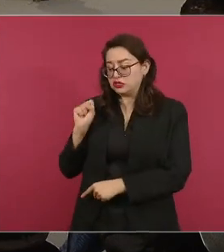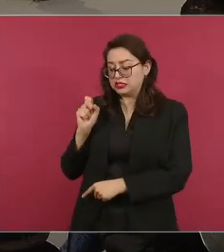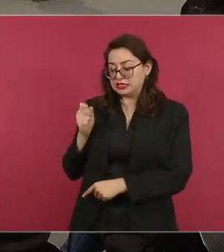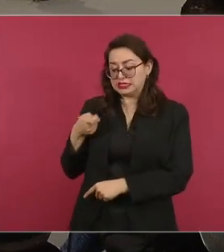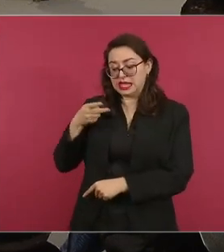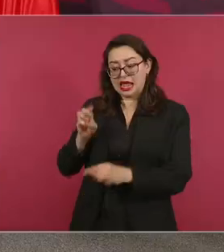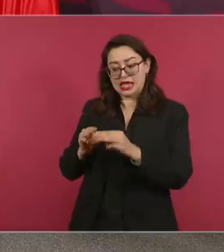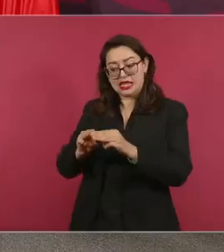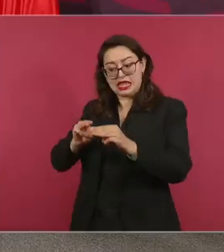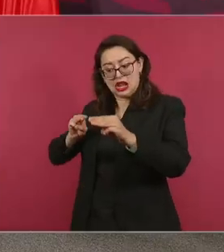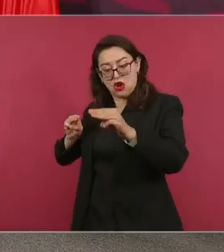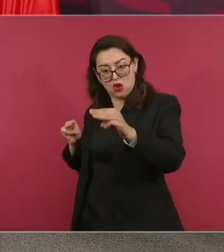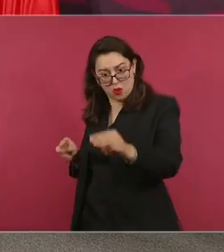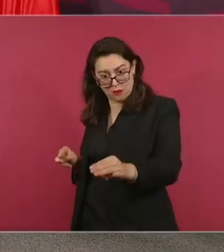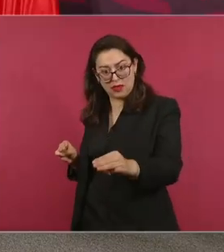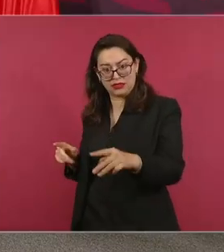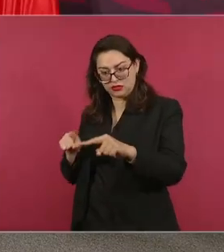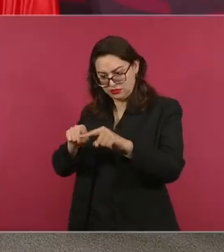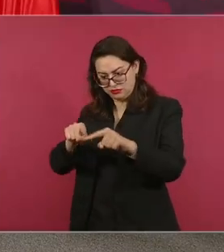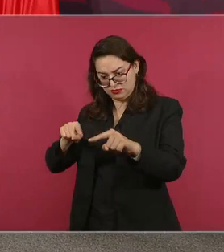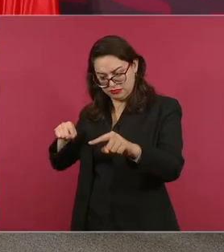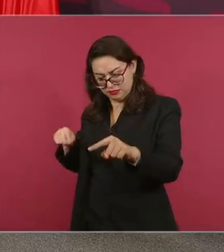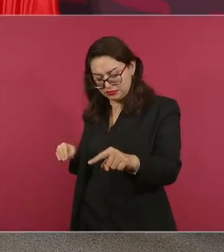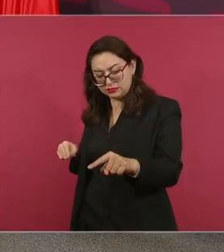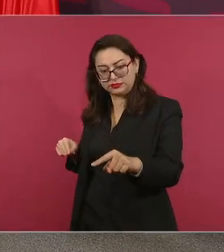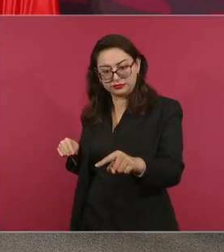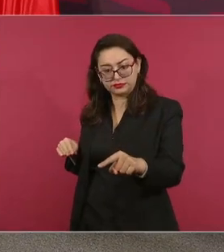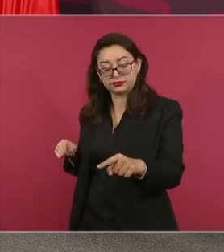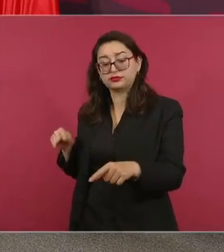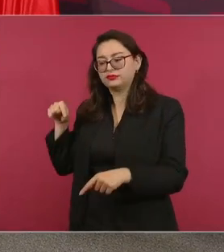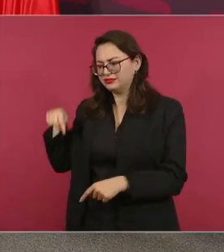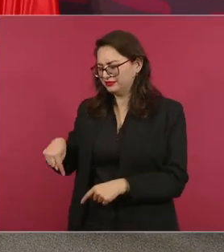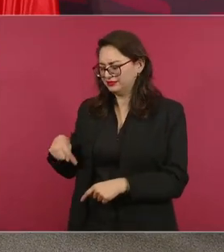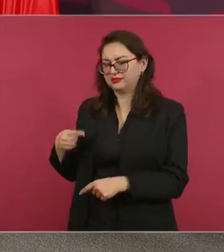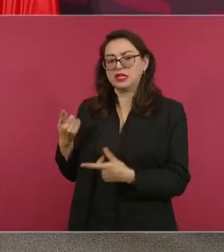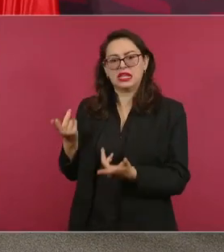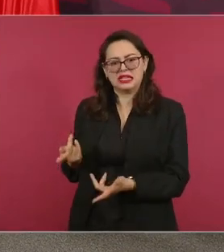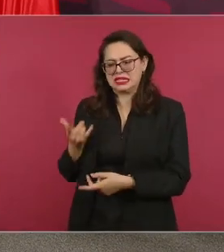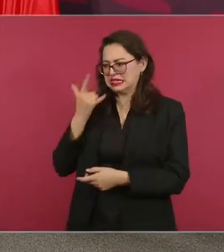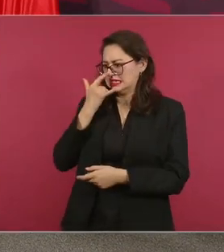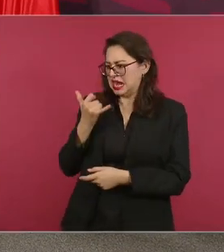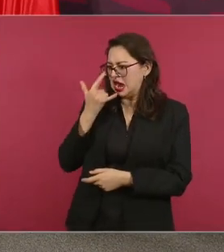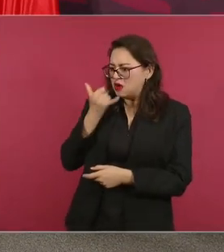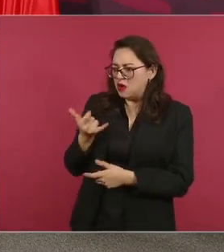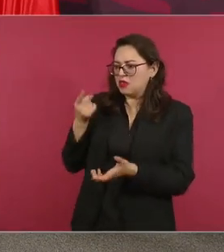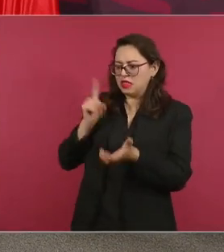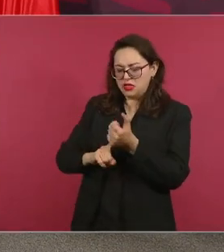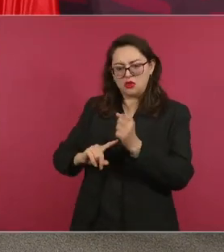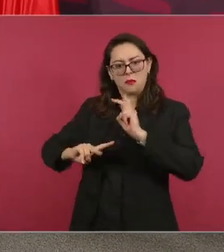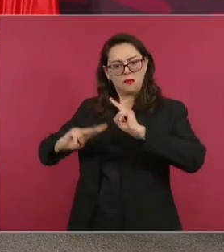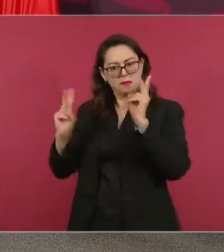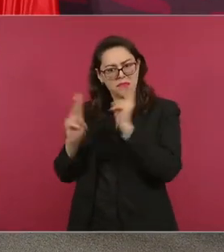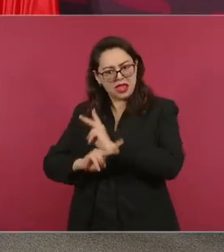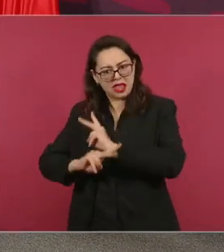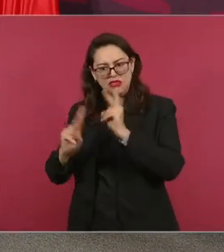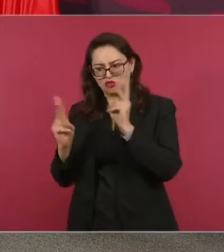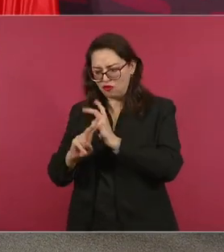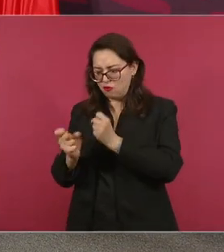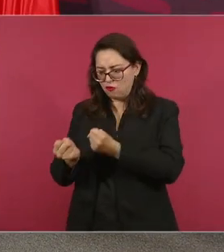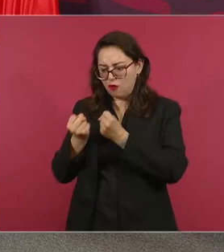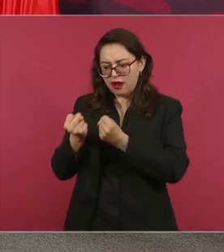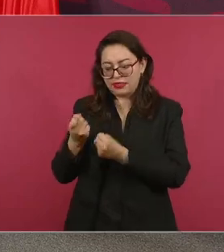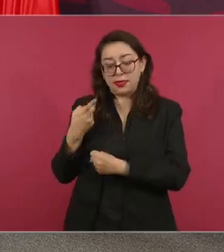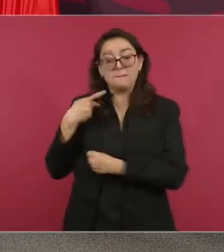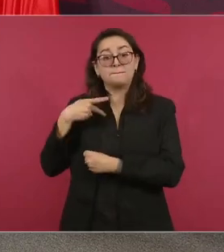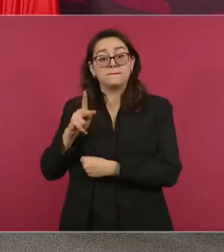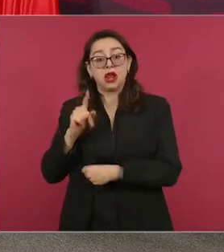al suroeste de Acapulco, Guerrero. Este fenómeno lleva consigo vientos intensos, pero hay algo importante. El Centro Nacional